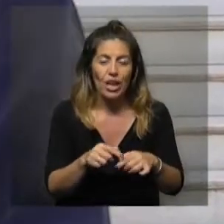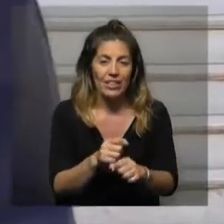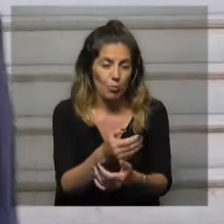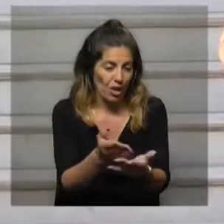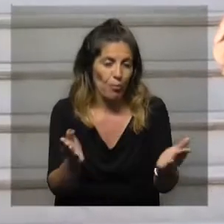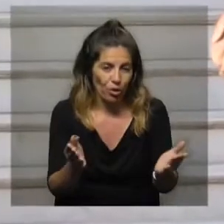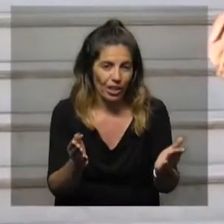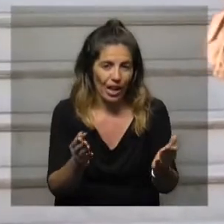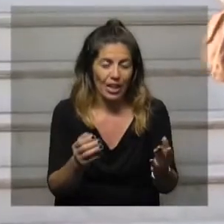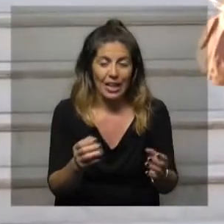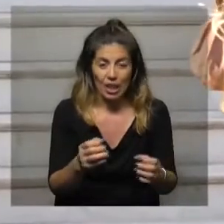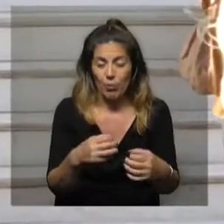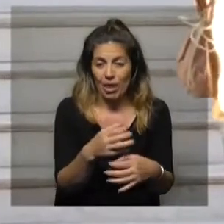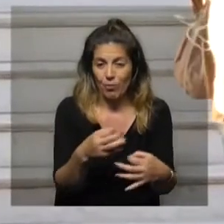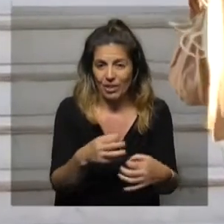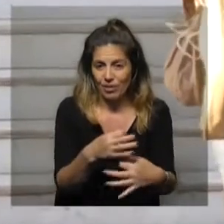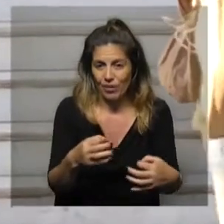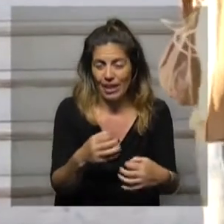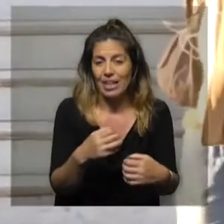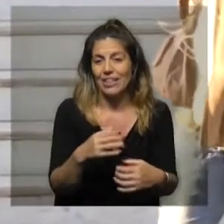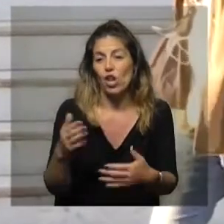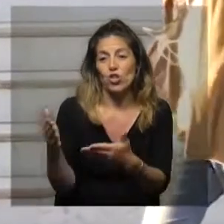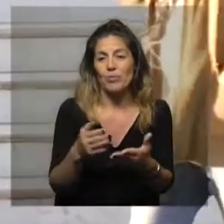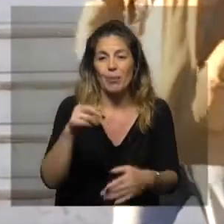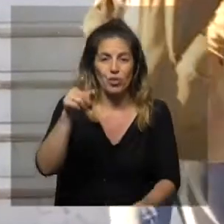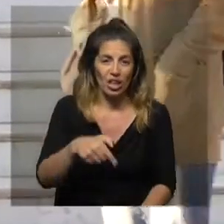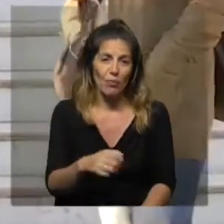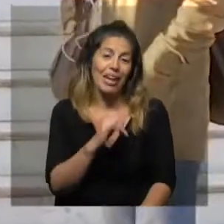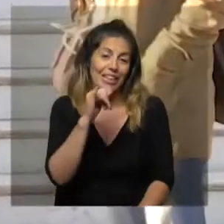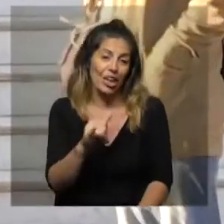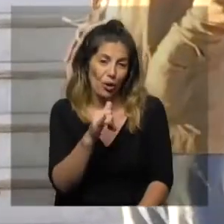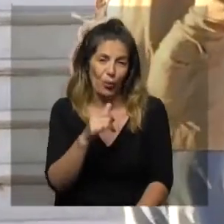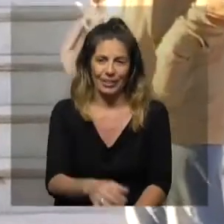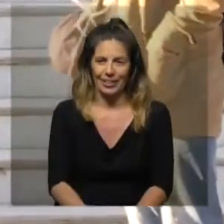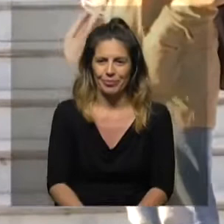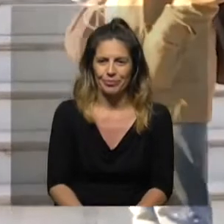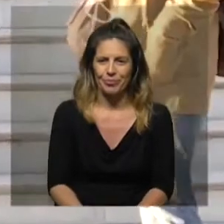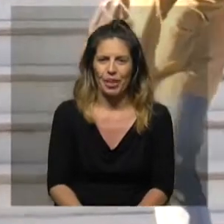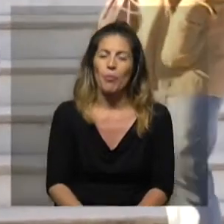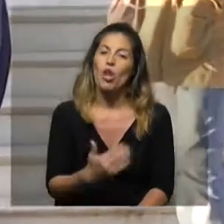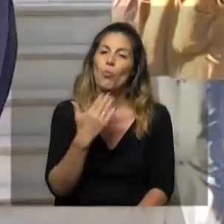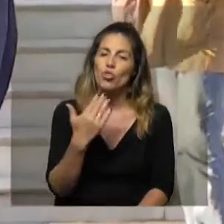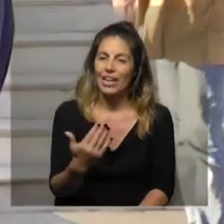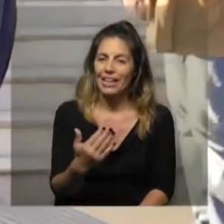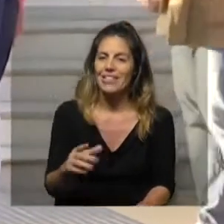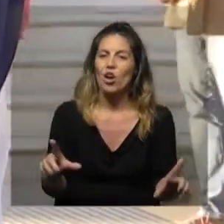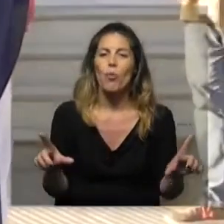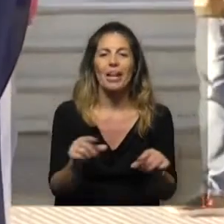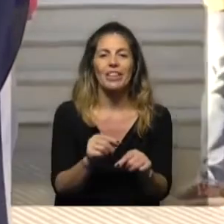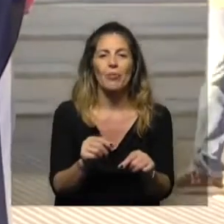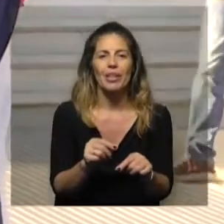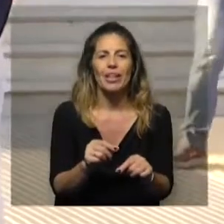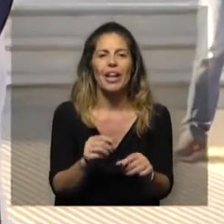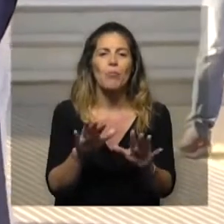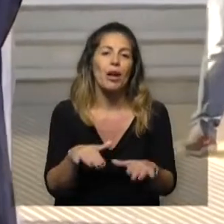bueno los invitamos a ver y a que nos cuenten Qué les parece muy bien Muchas gracias por darnos estos minutos como para ir cerrando capas que nos